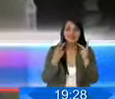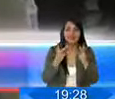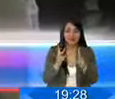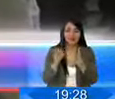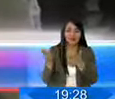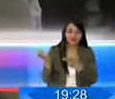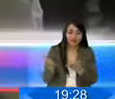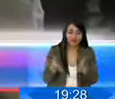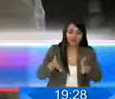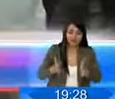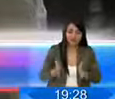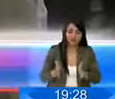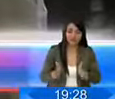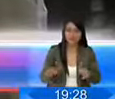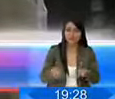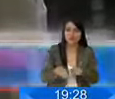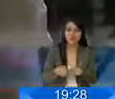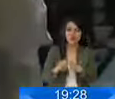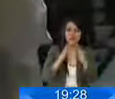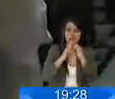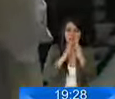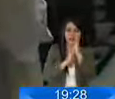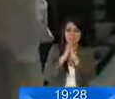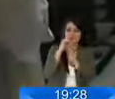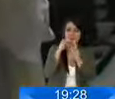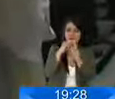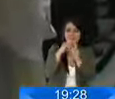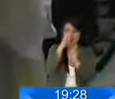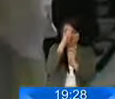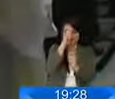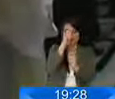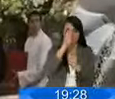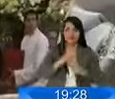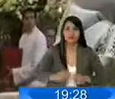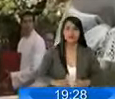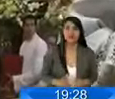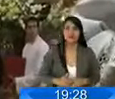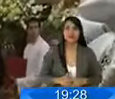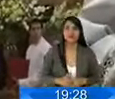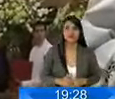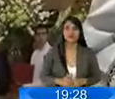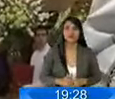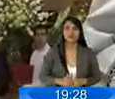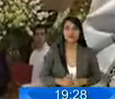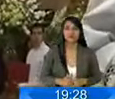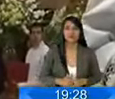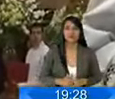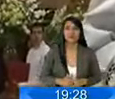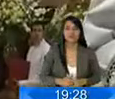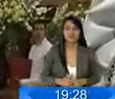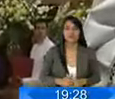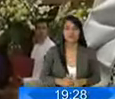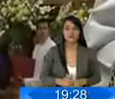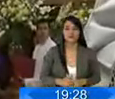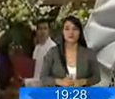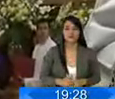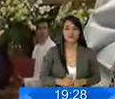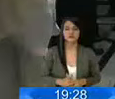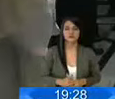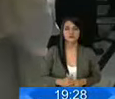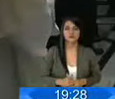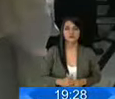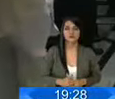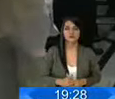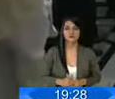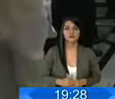la bienvenida a su casa y le rindieron todos los honores. Nuestro querido pastor, Monseñor Luis Alberto Luna